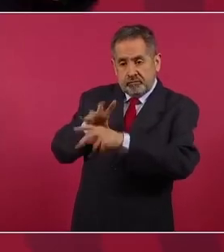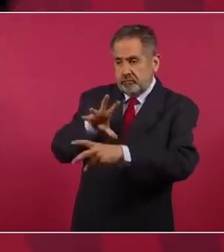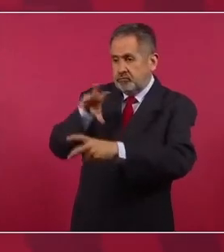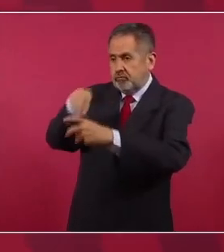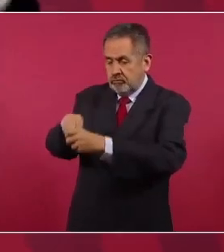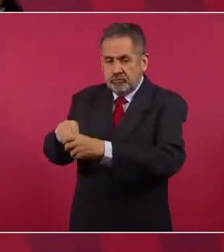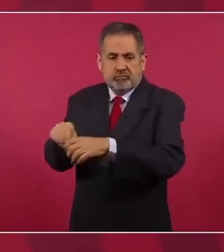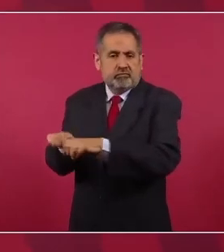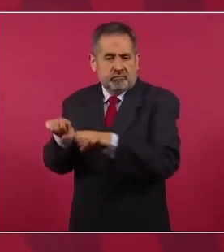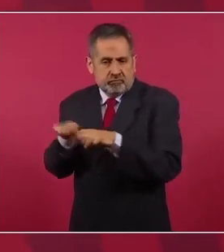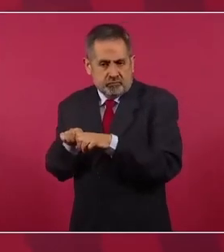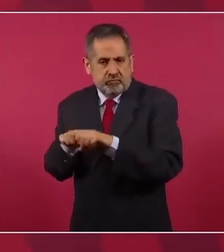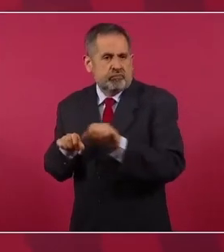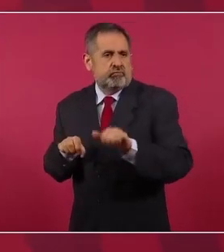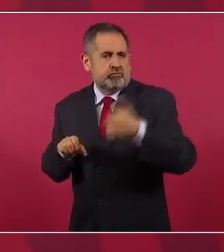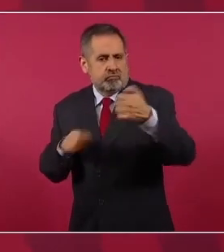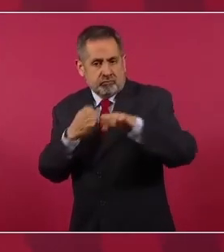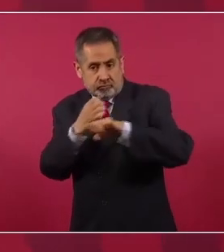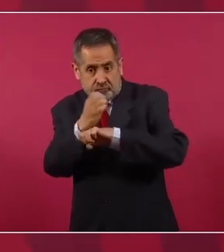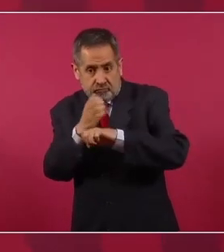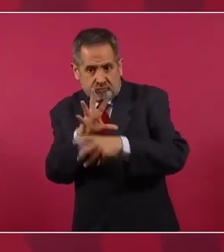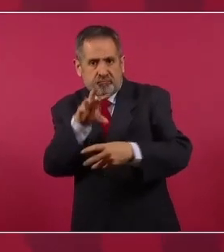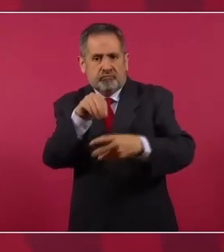Entonces son equipos conjuntos.